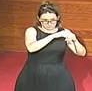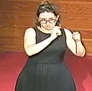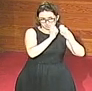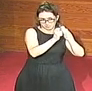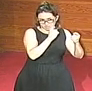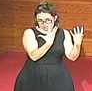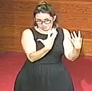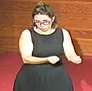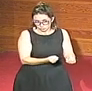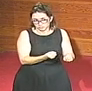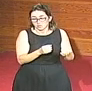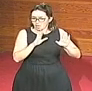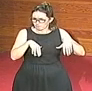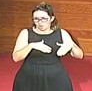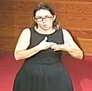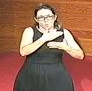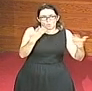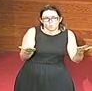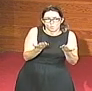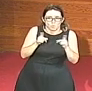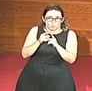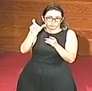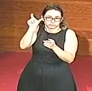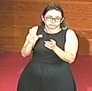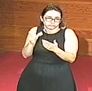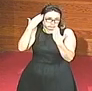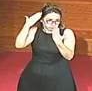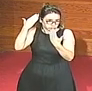esto ocurrió. Es decir, muchas de las